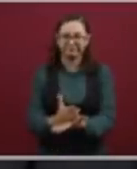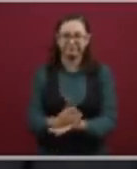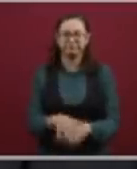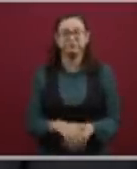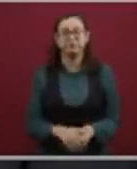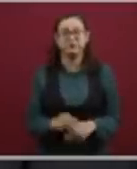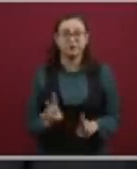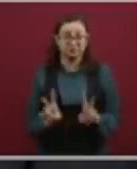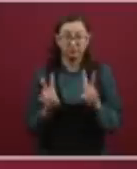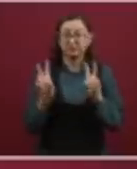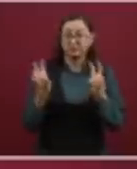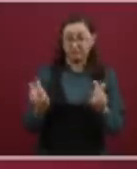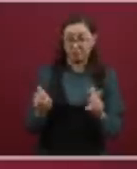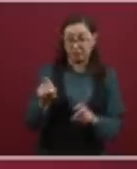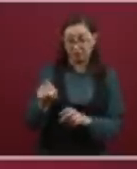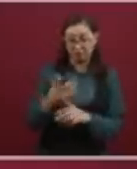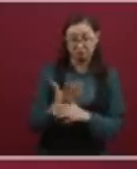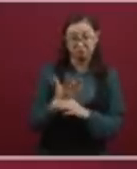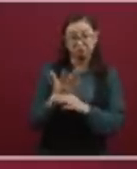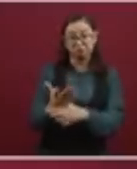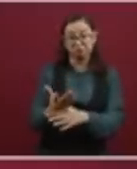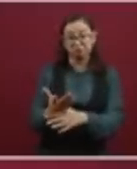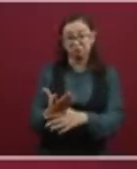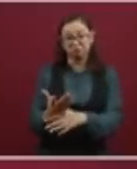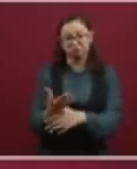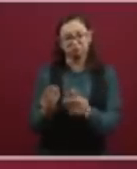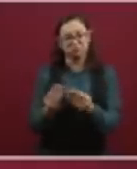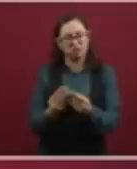caso, desde luego que la